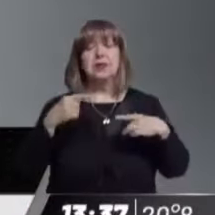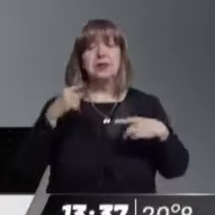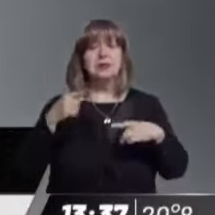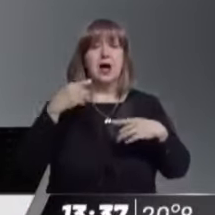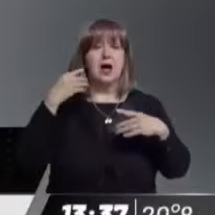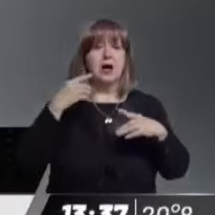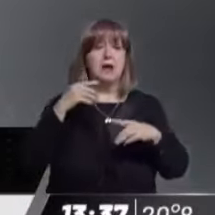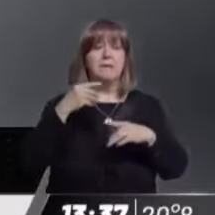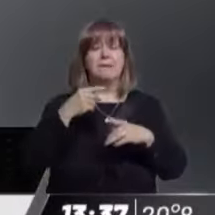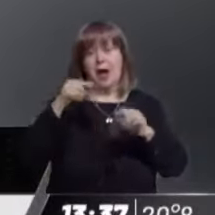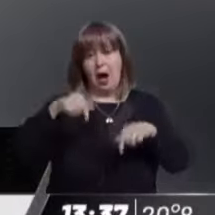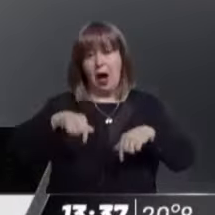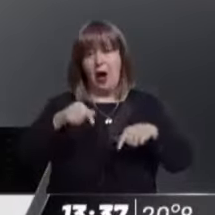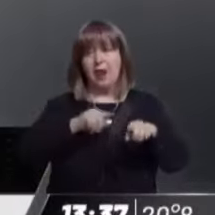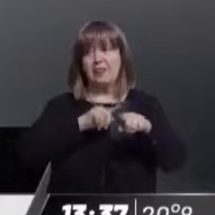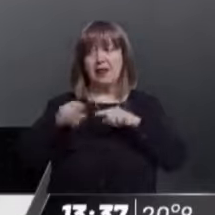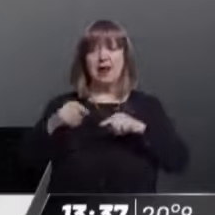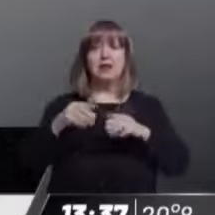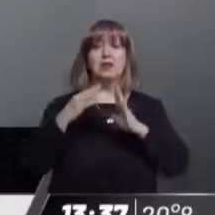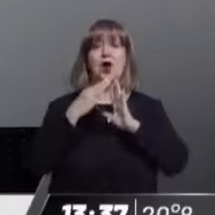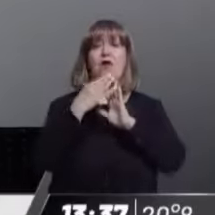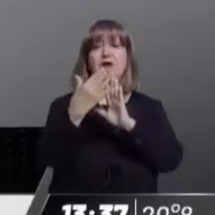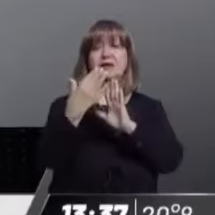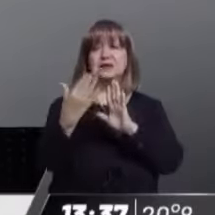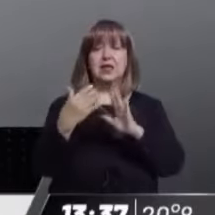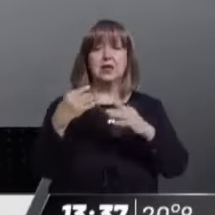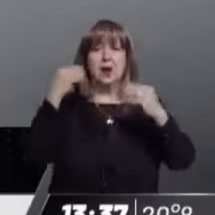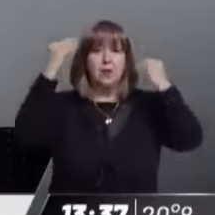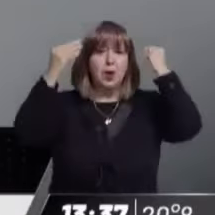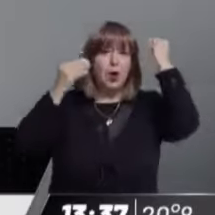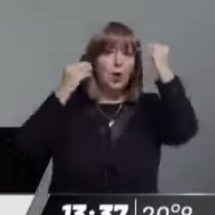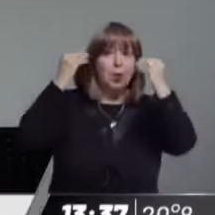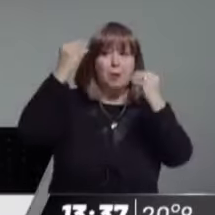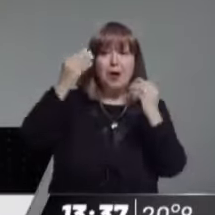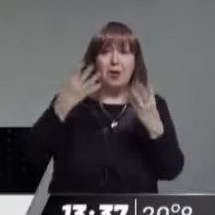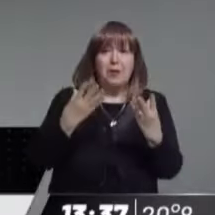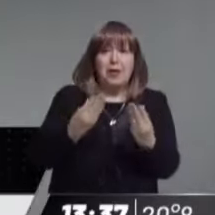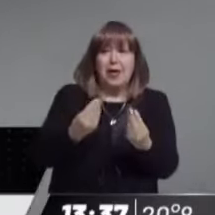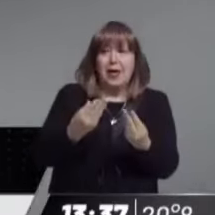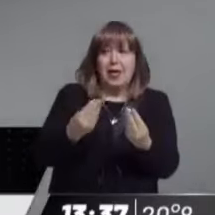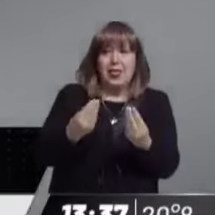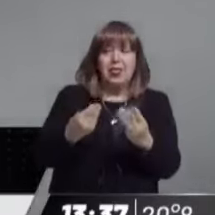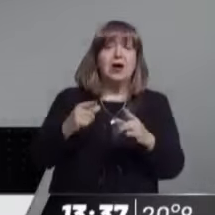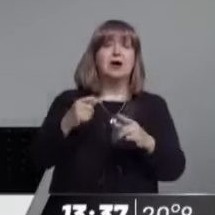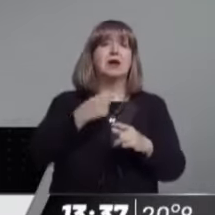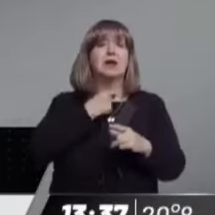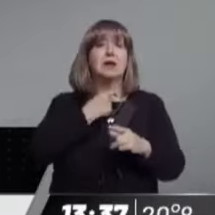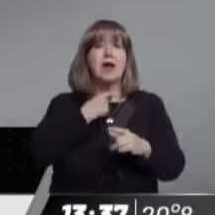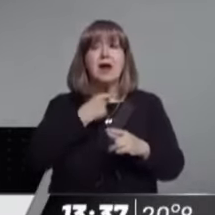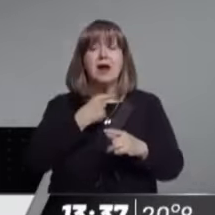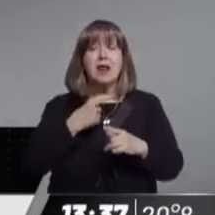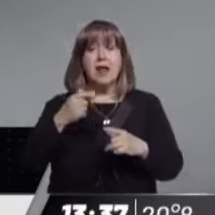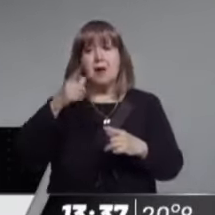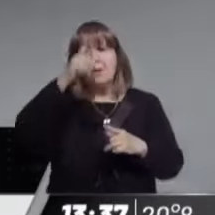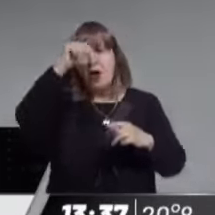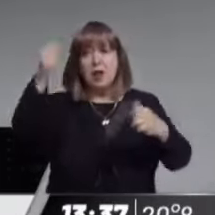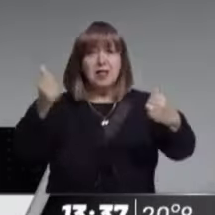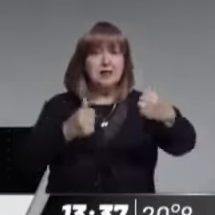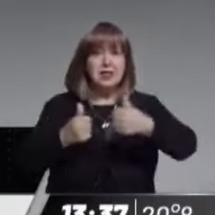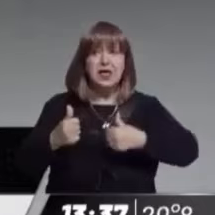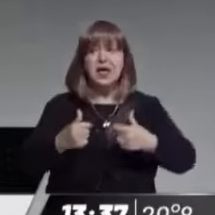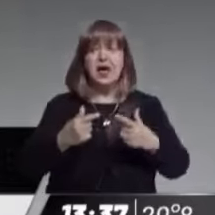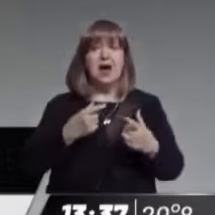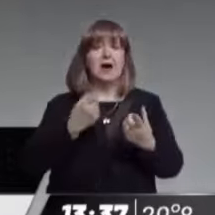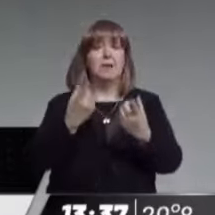preocupados y nos han dicho que se van a volver a reunir en las próximas horas quieren que alguien les dé una respuesta aumentar los